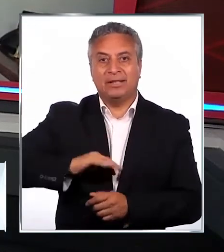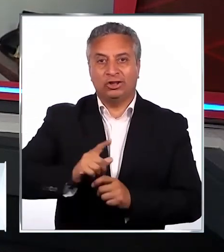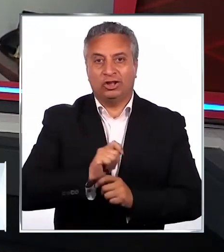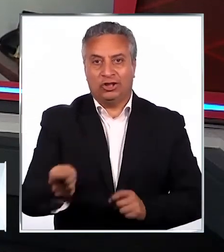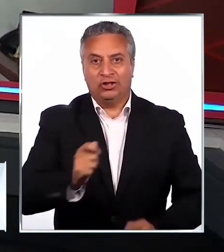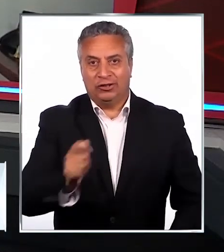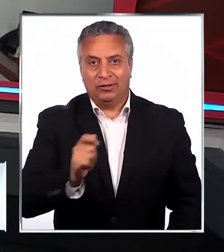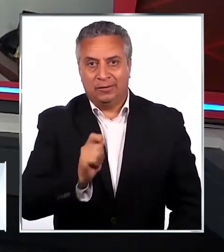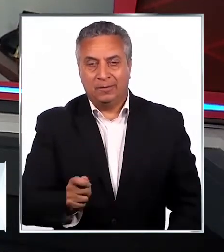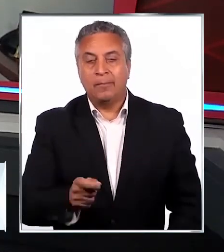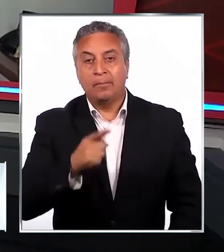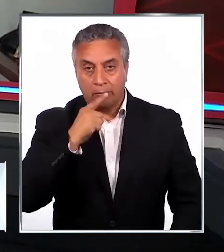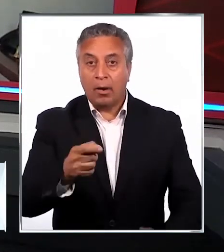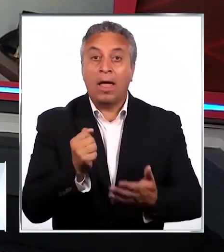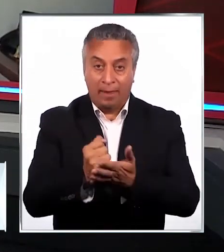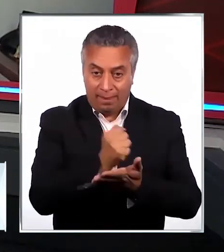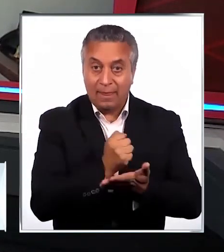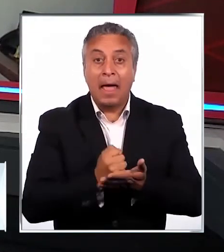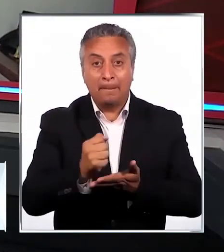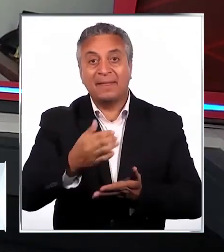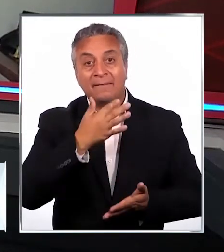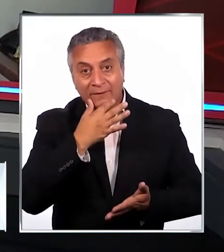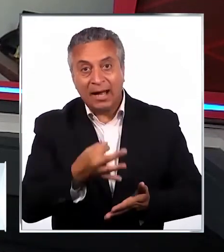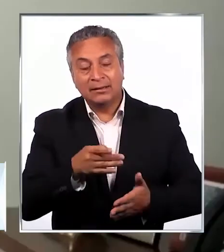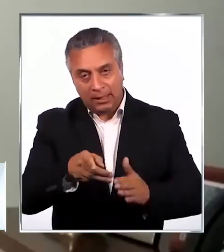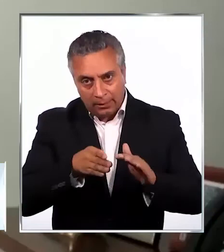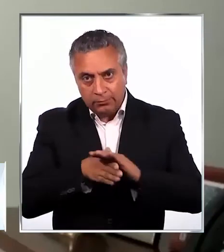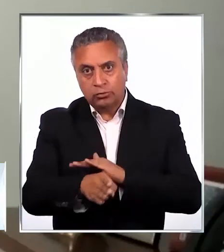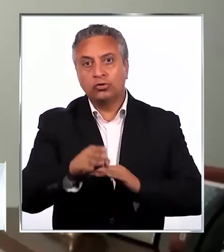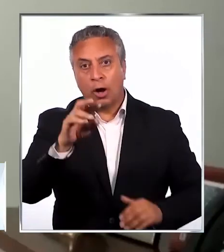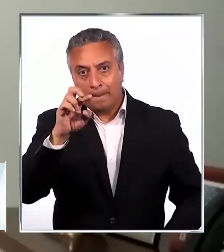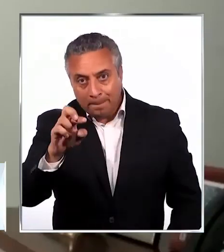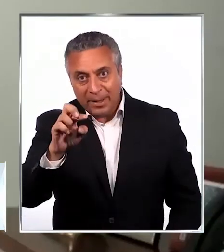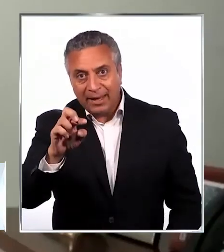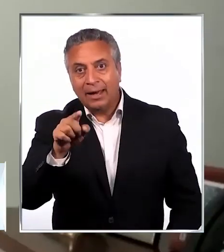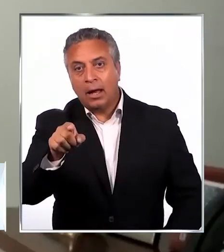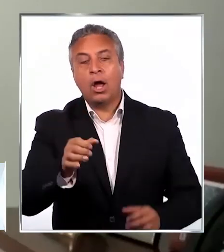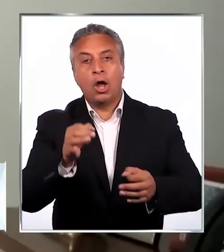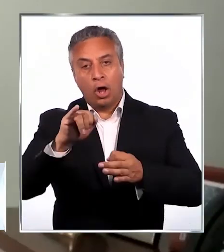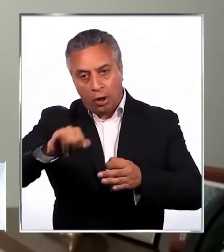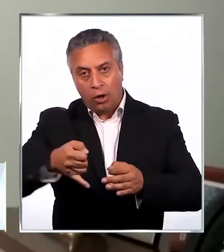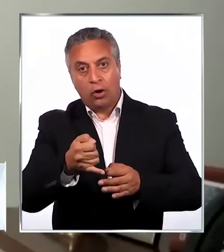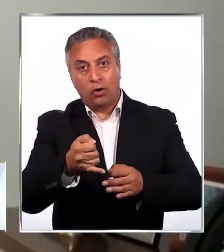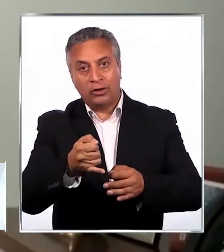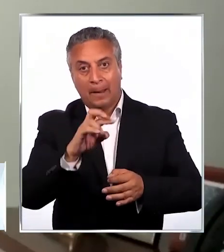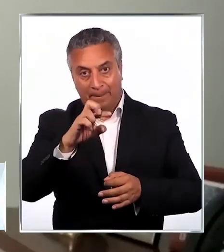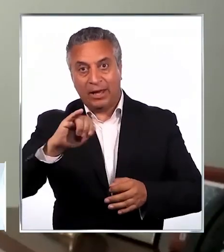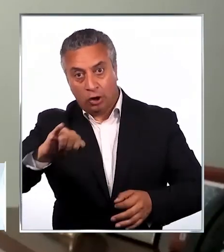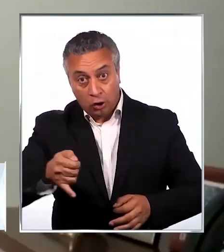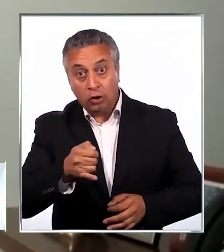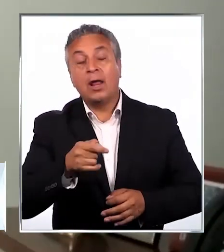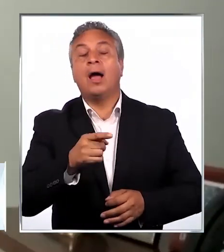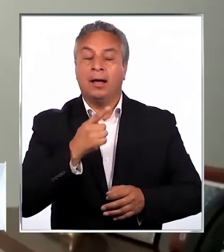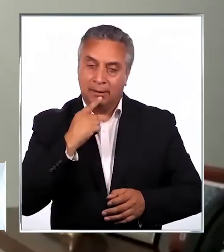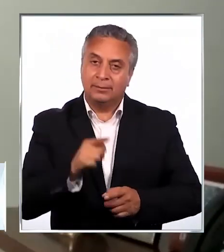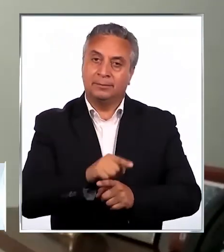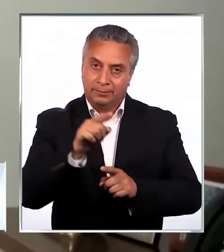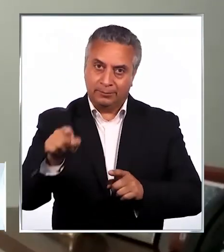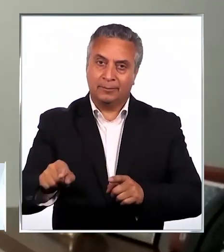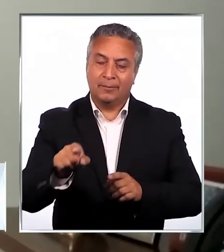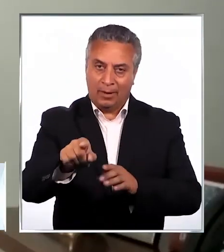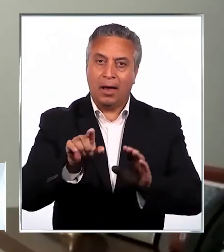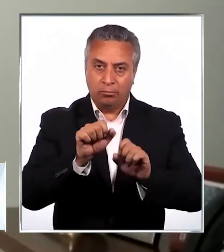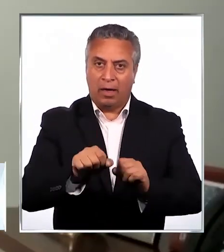de alimentos, a entrar a tramitefacil.p de poder de judicial.cl para solicitar